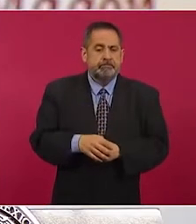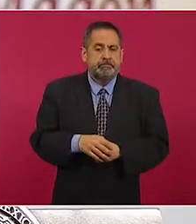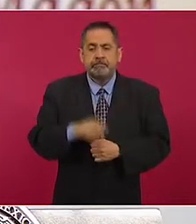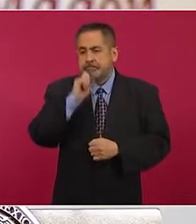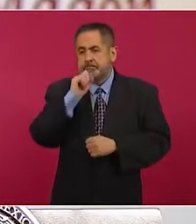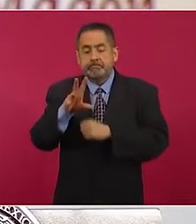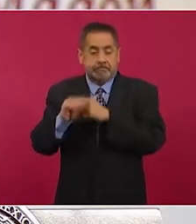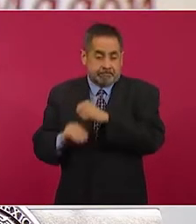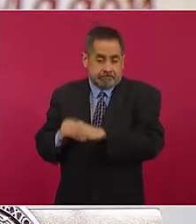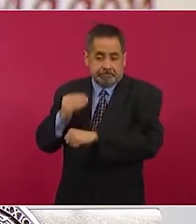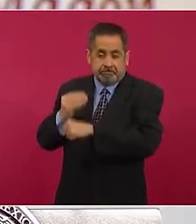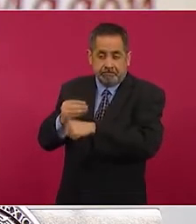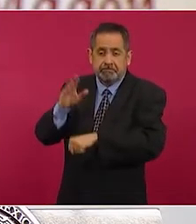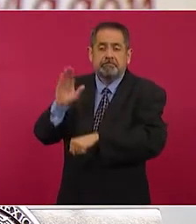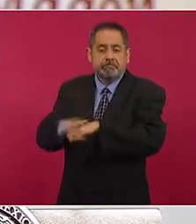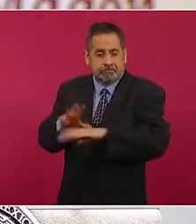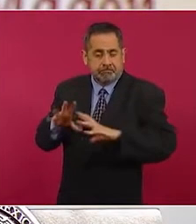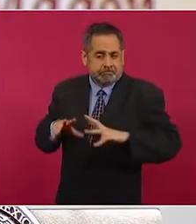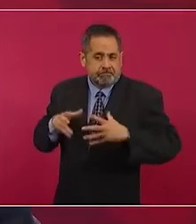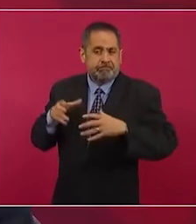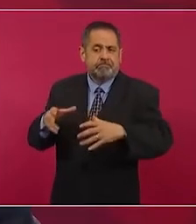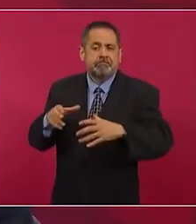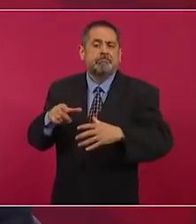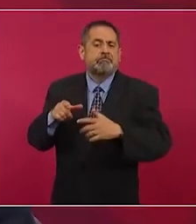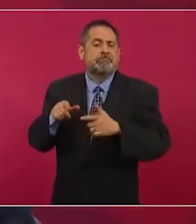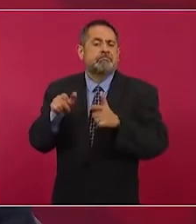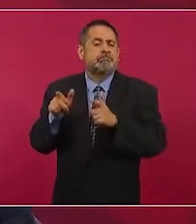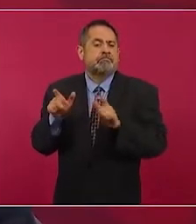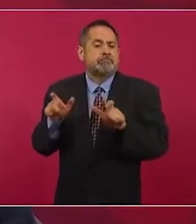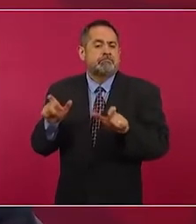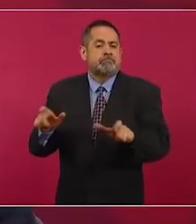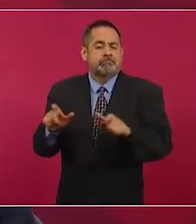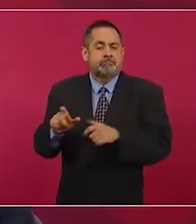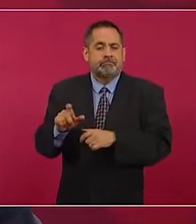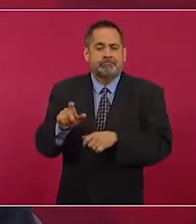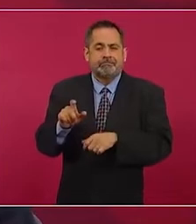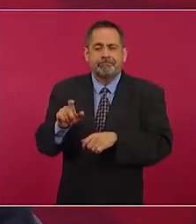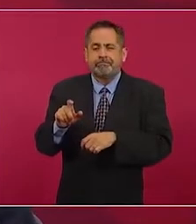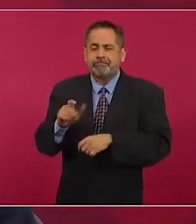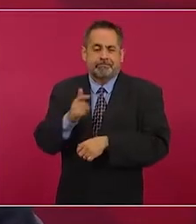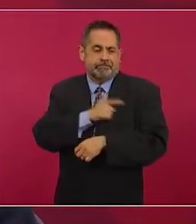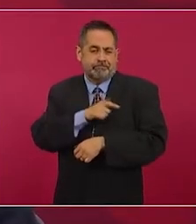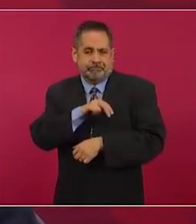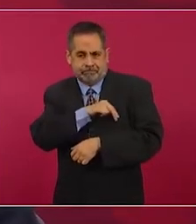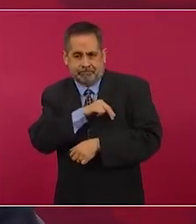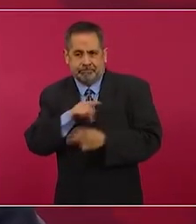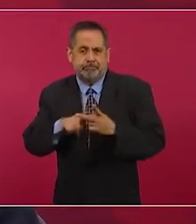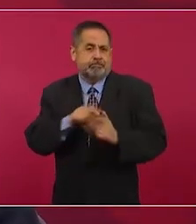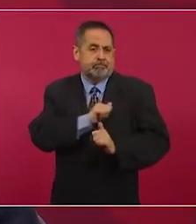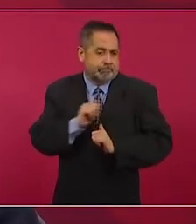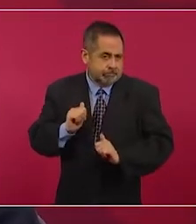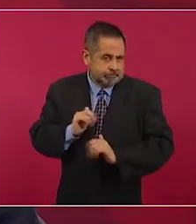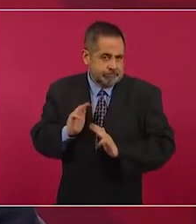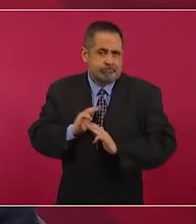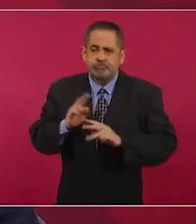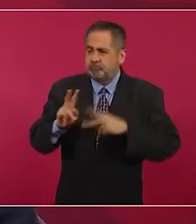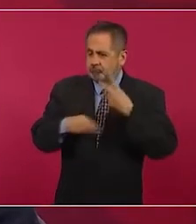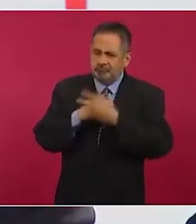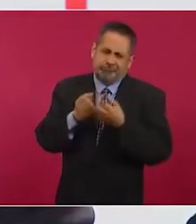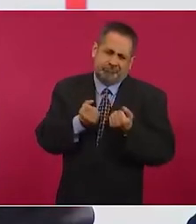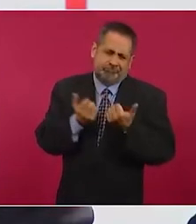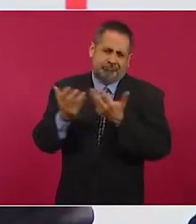de fuerza con la presencia permanente de elementos de la Defensa Nacional y de la Guardia Nacional. Se han